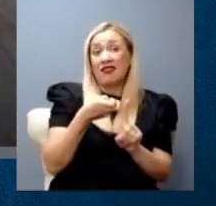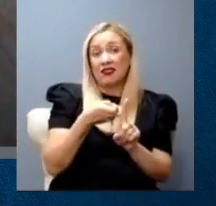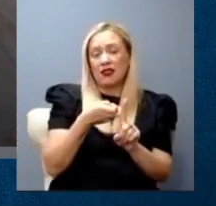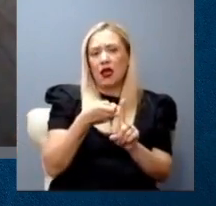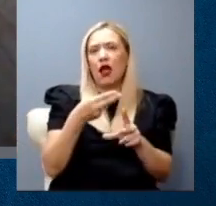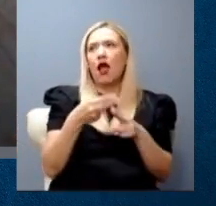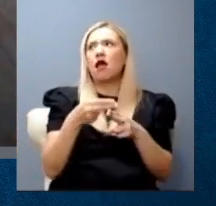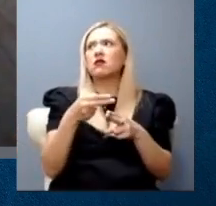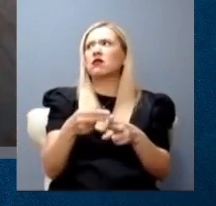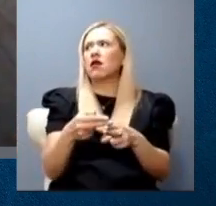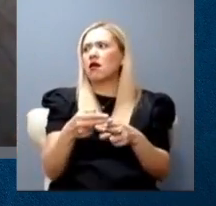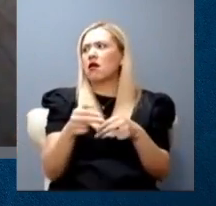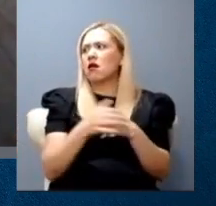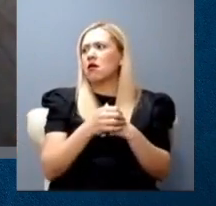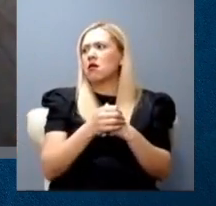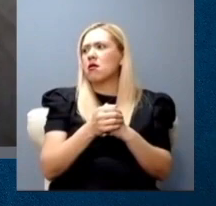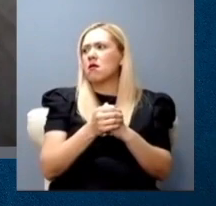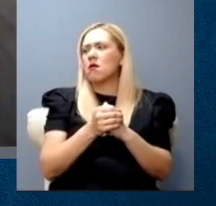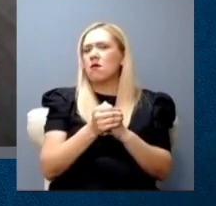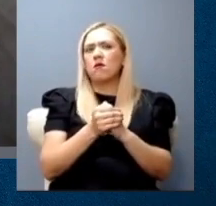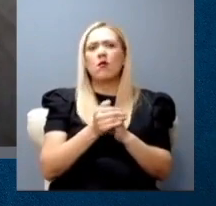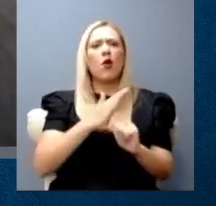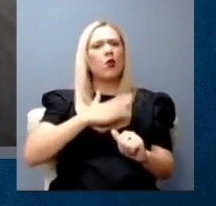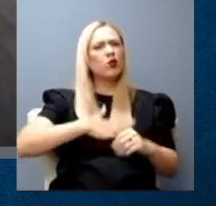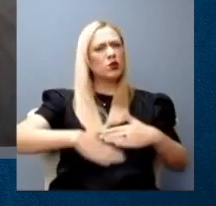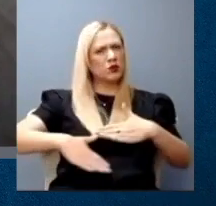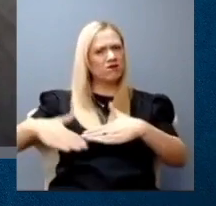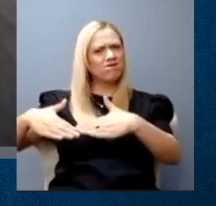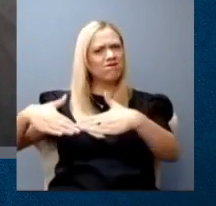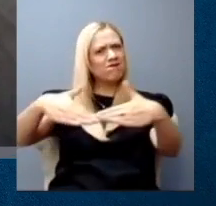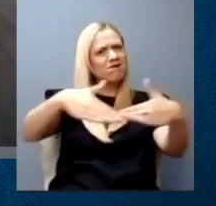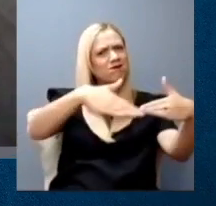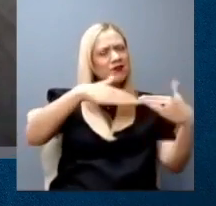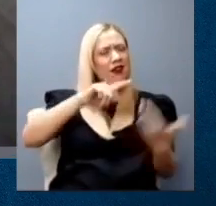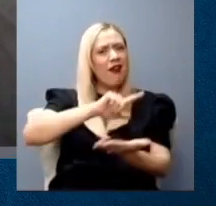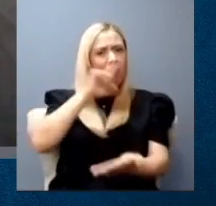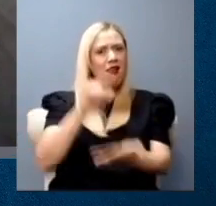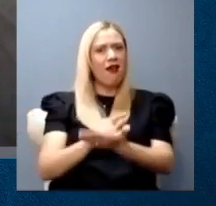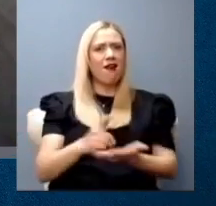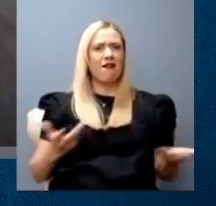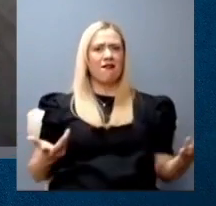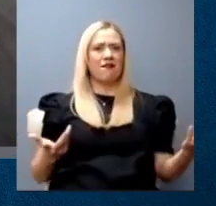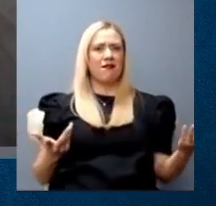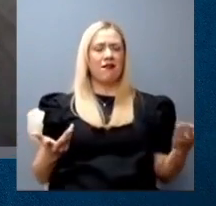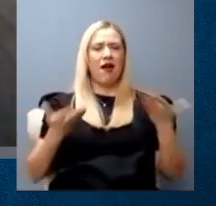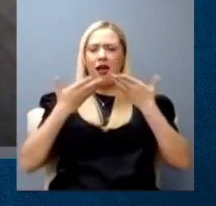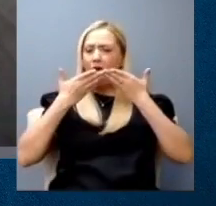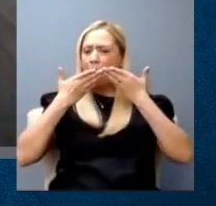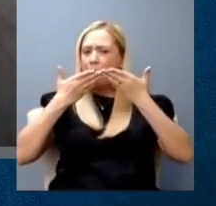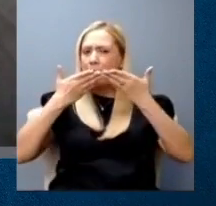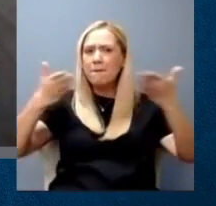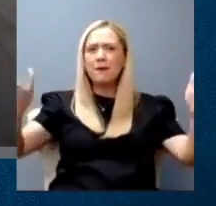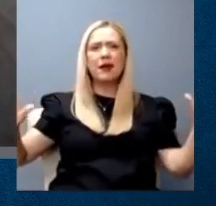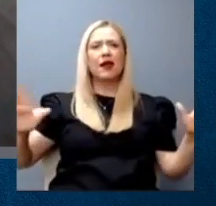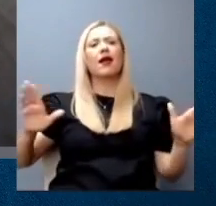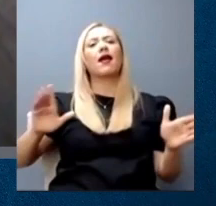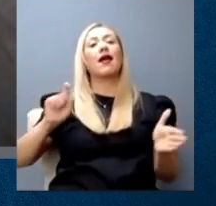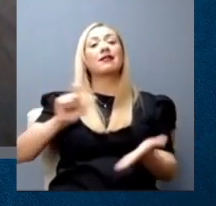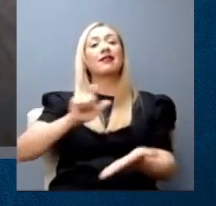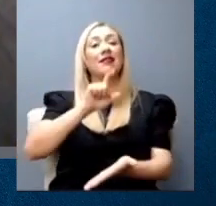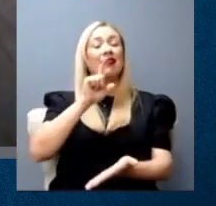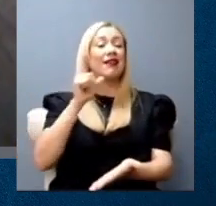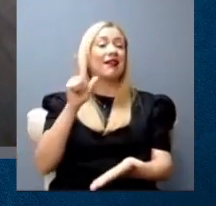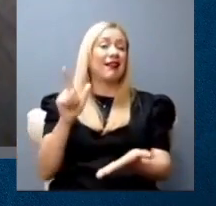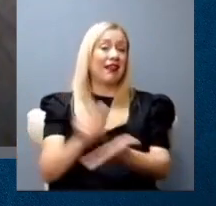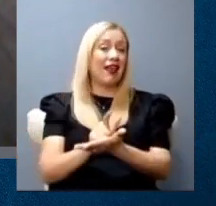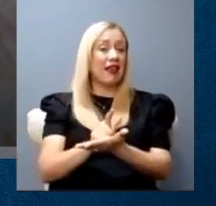incluso democratiza el derecho, porque el derecho ya, esto abre las puertas a que el derecho y sobre todo los